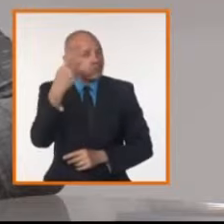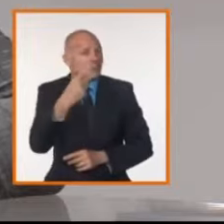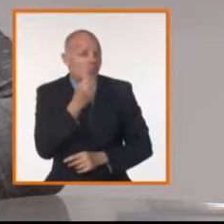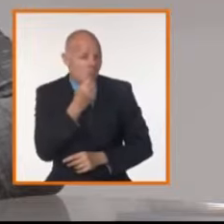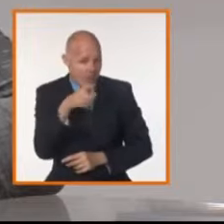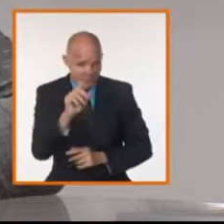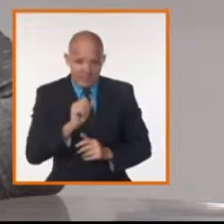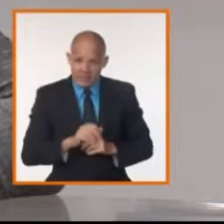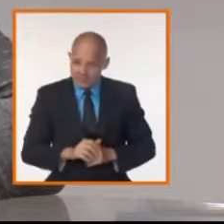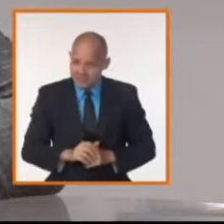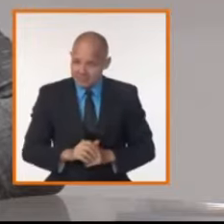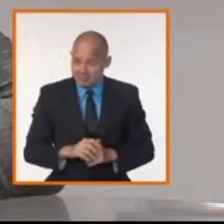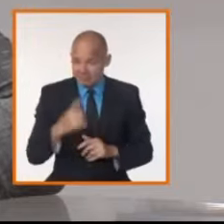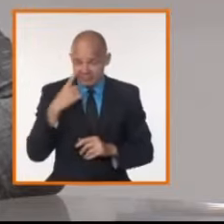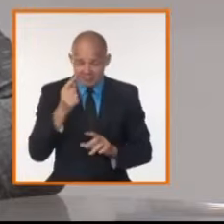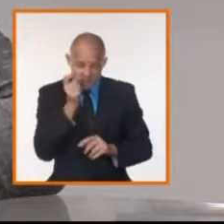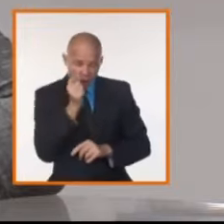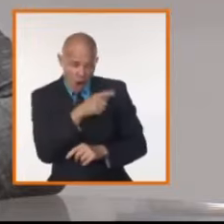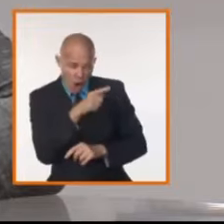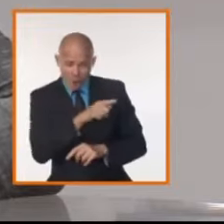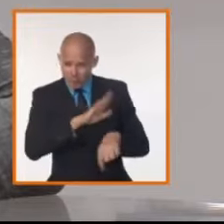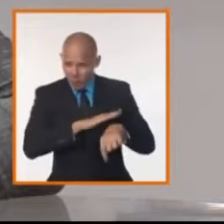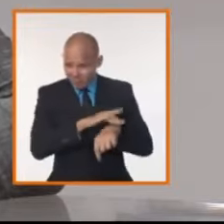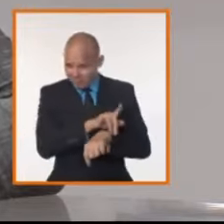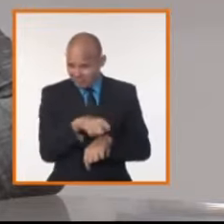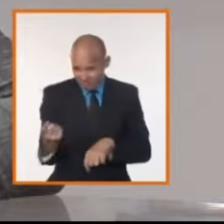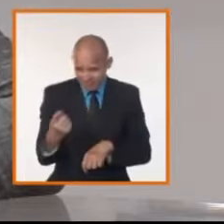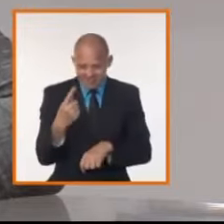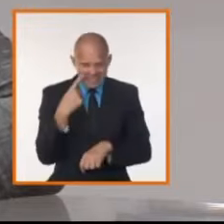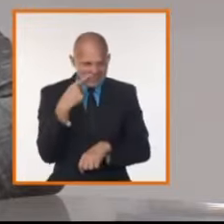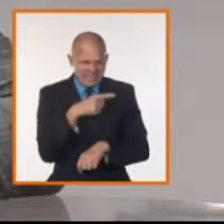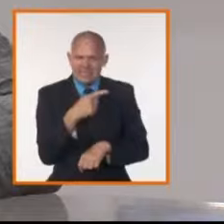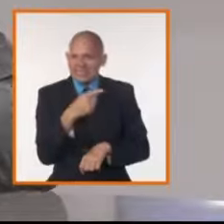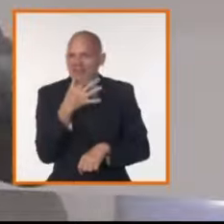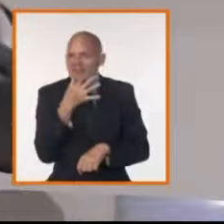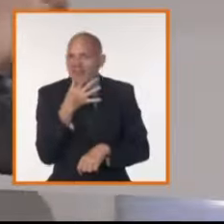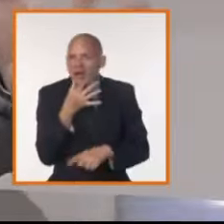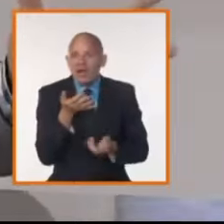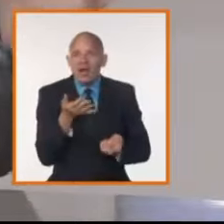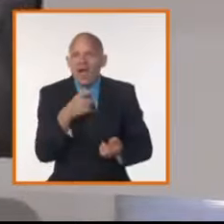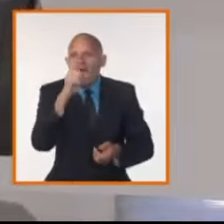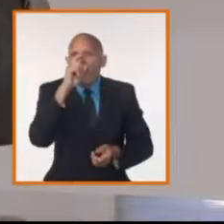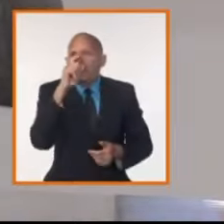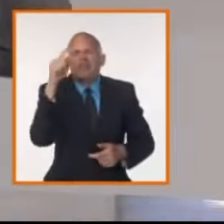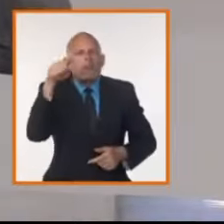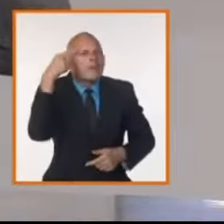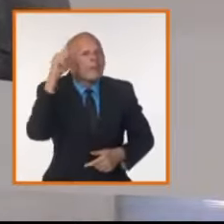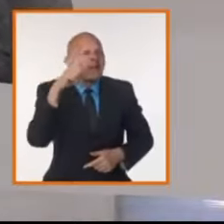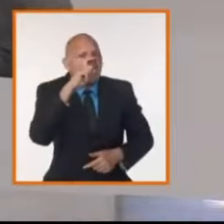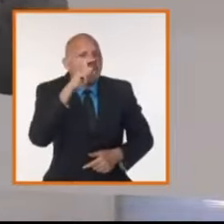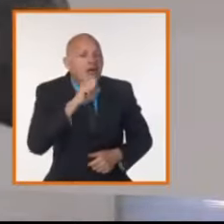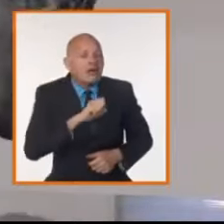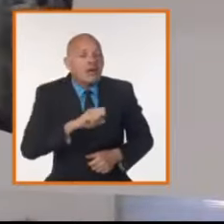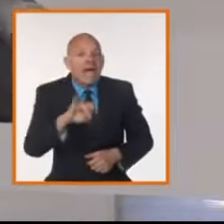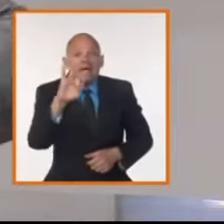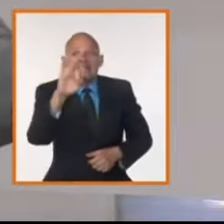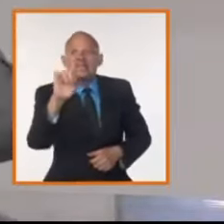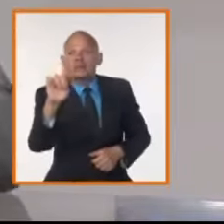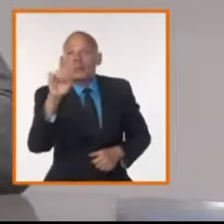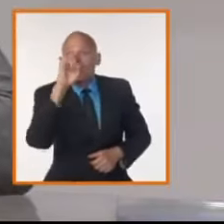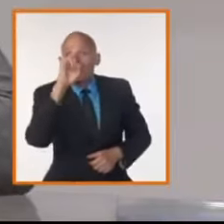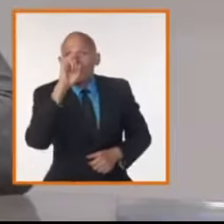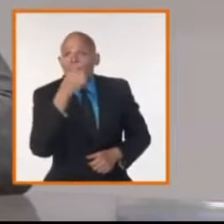características del que realizó el atentado es muy llama mucho la atención un anciano 71 años un anciano que estaba eh